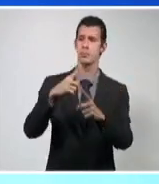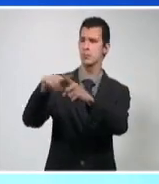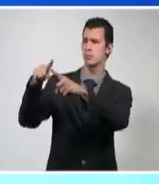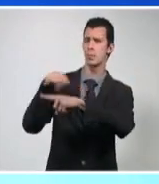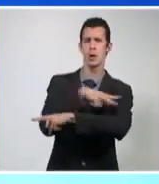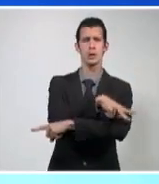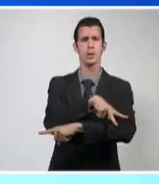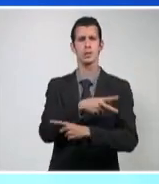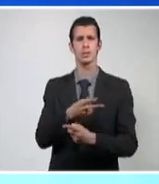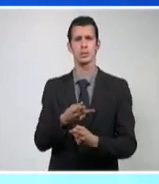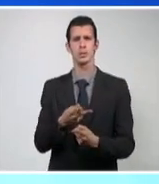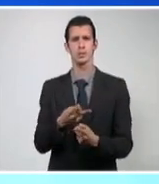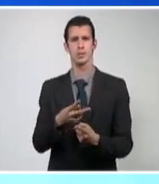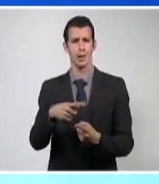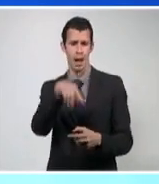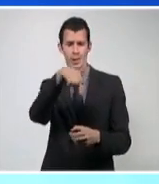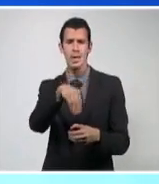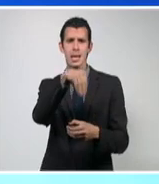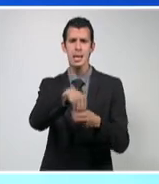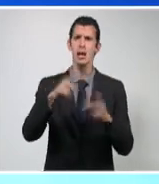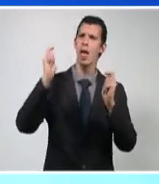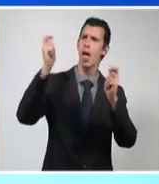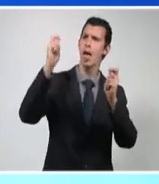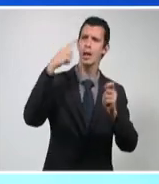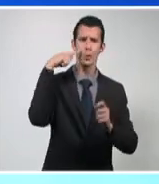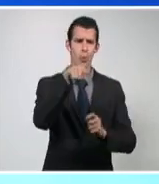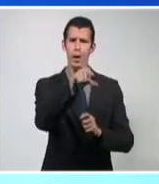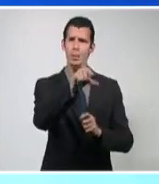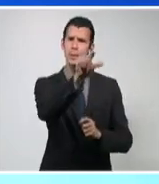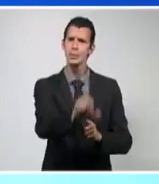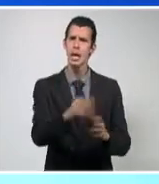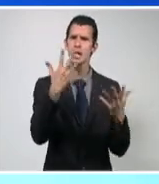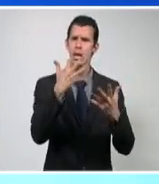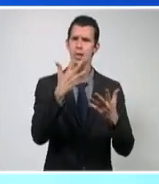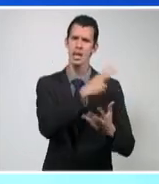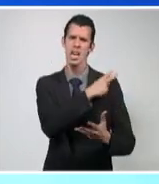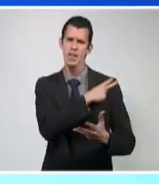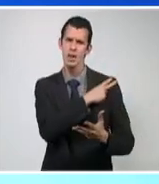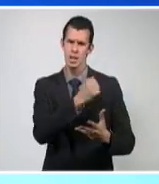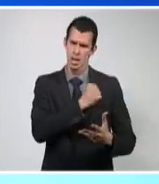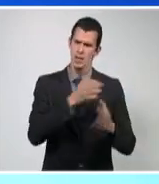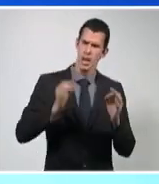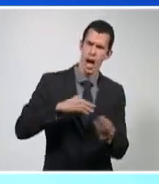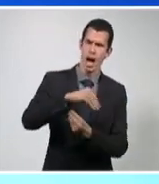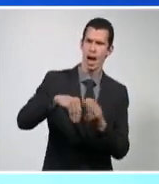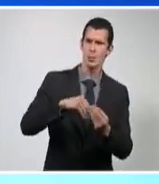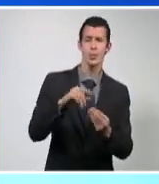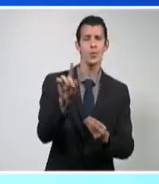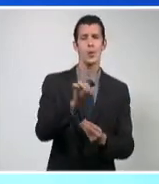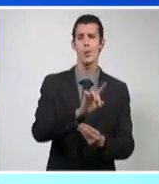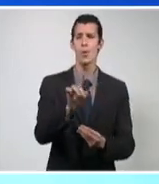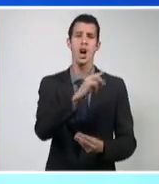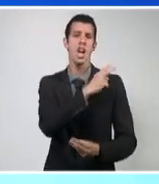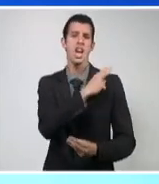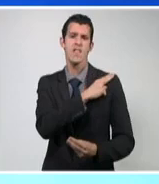tarifados, reciben un beneficio económico, han visto, mucho, mucho menor que sus jefes. Sus visiones son